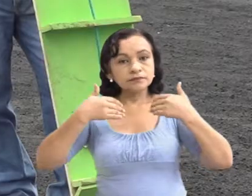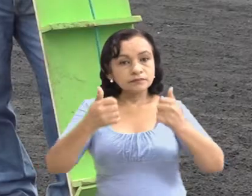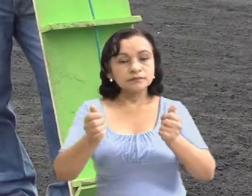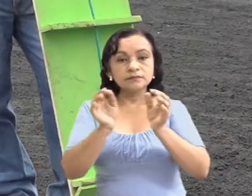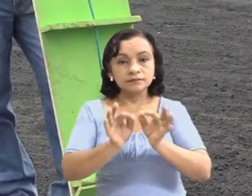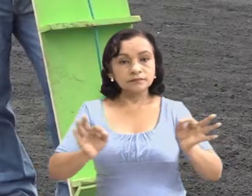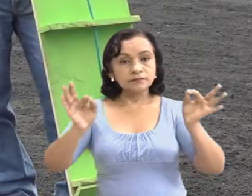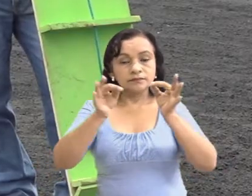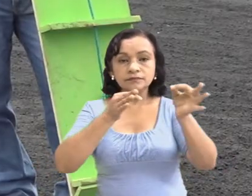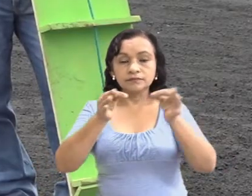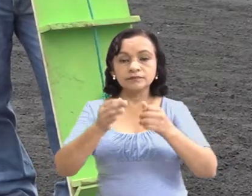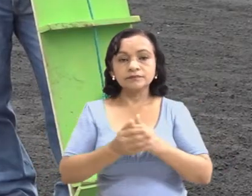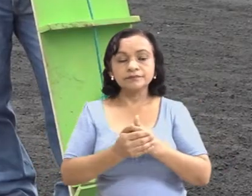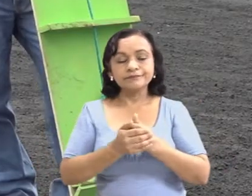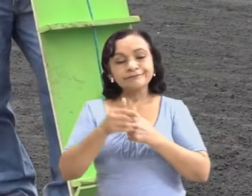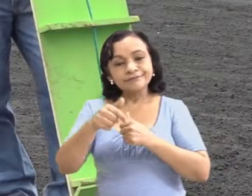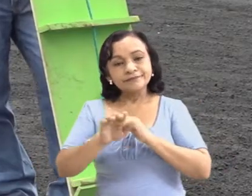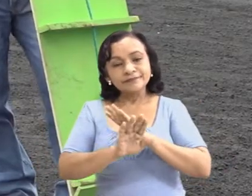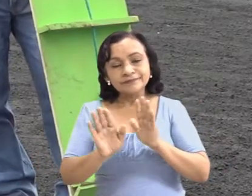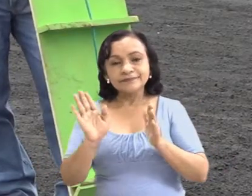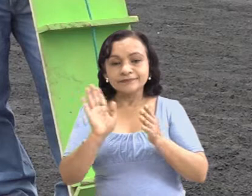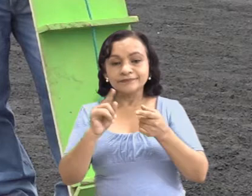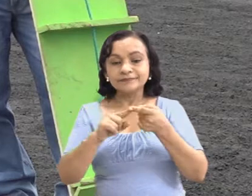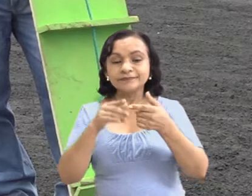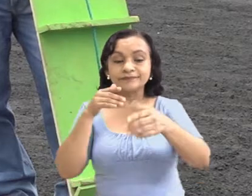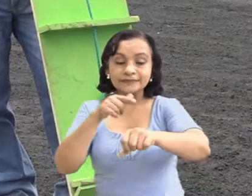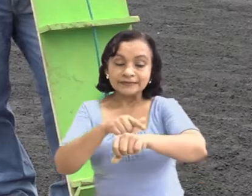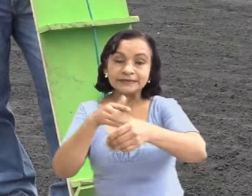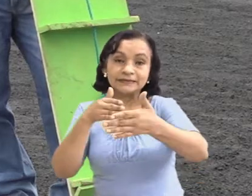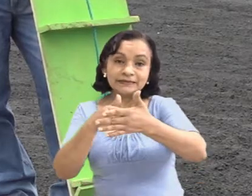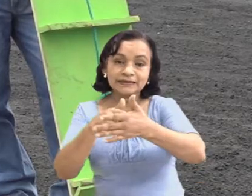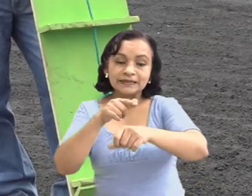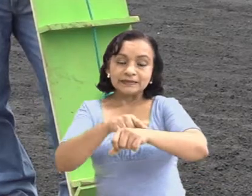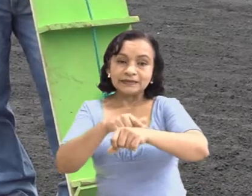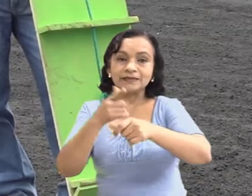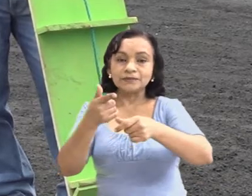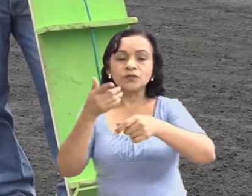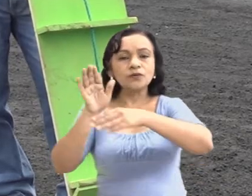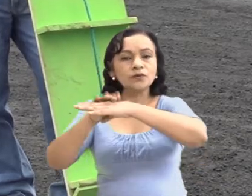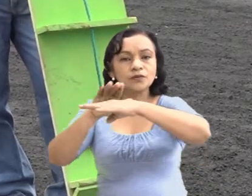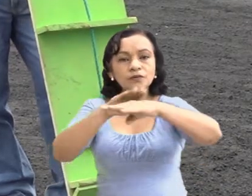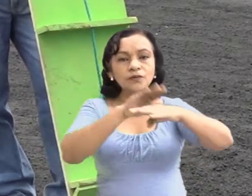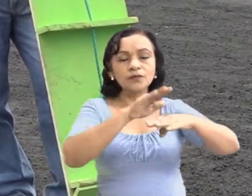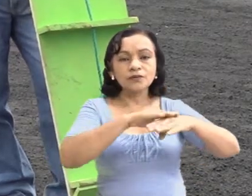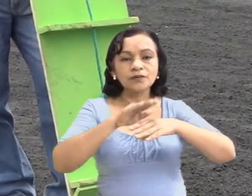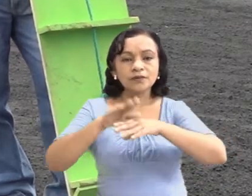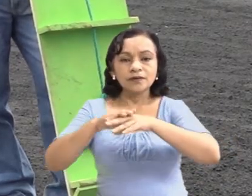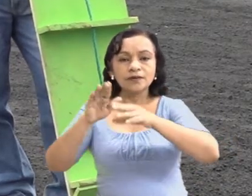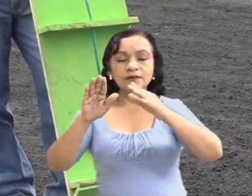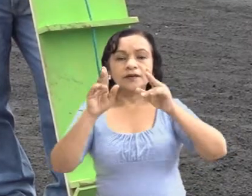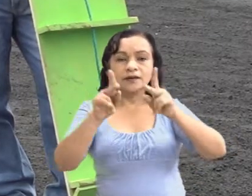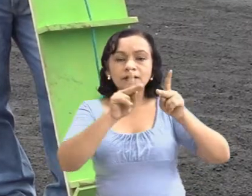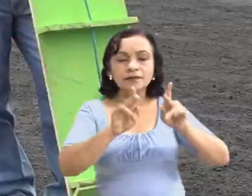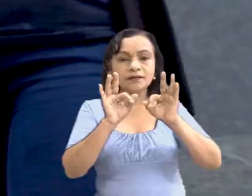Muy importante. Quisiera ya para irnos despidiendo, porque lamentablemente se nos agota el tiempo, un llamado, una invitación a todas las